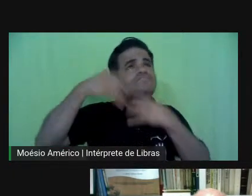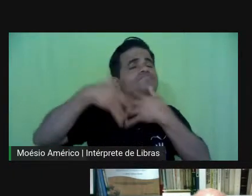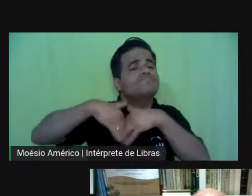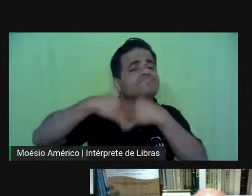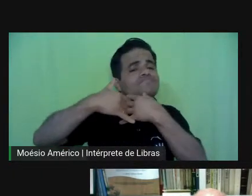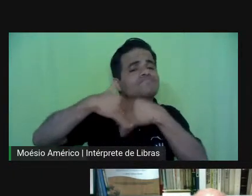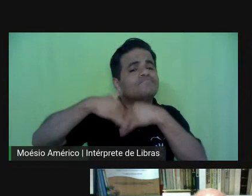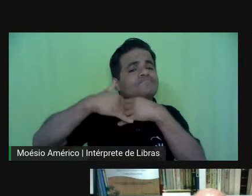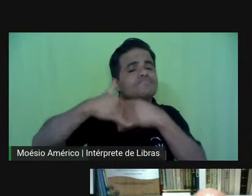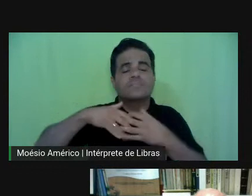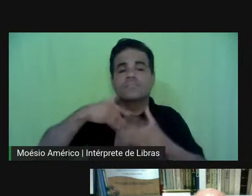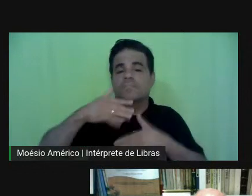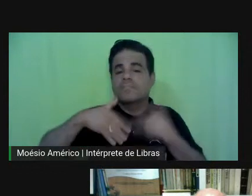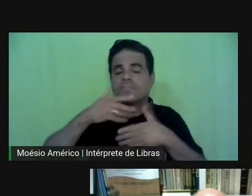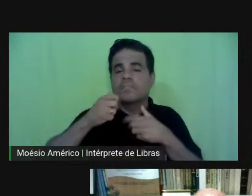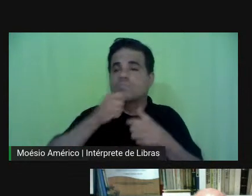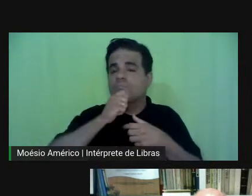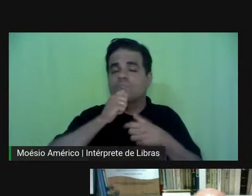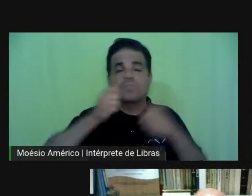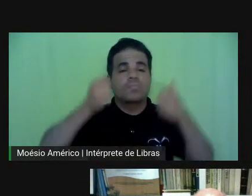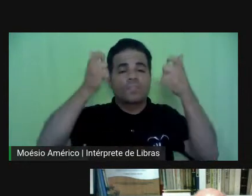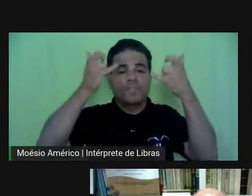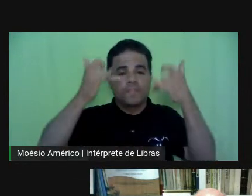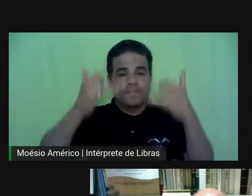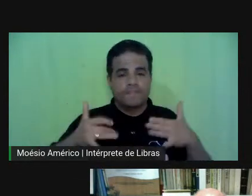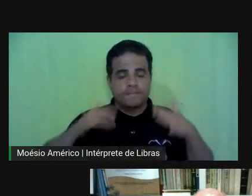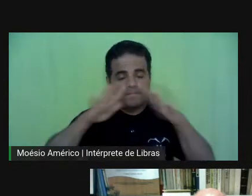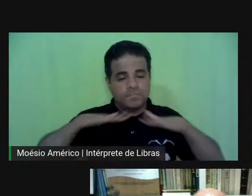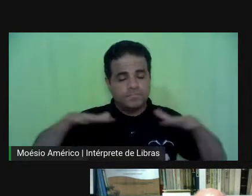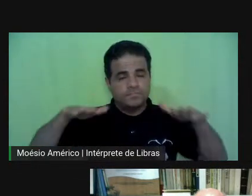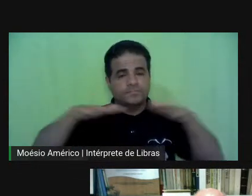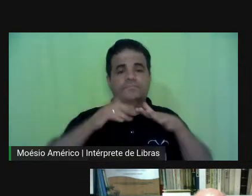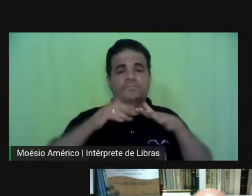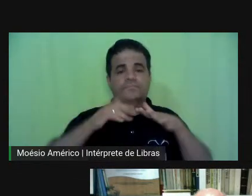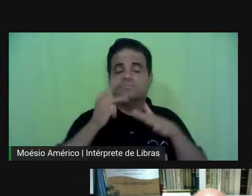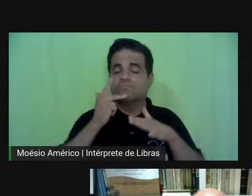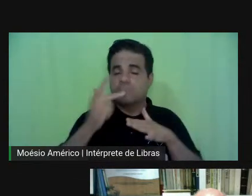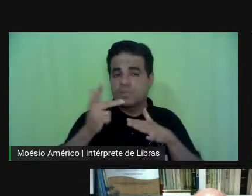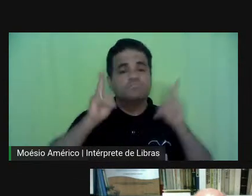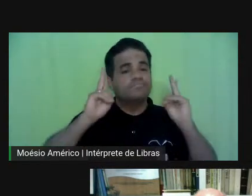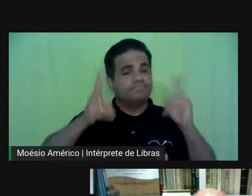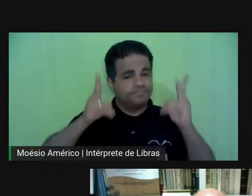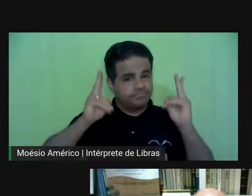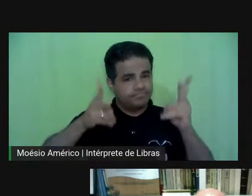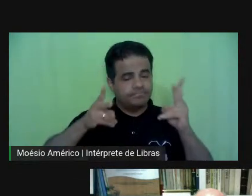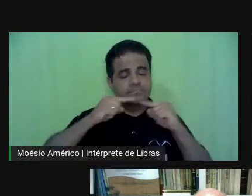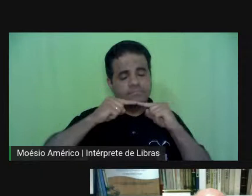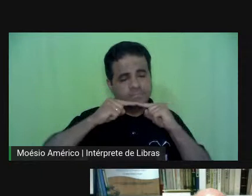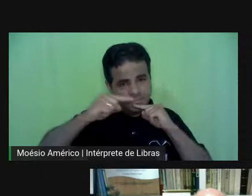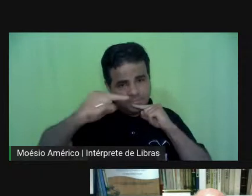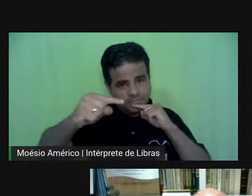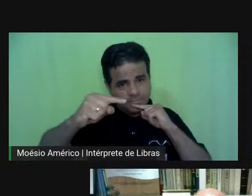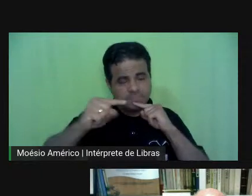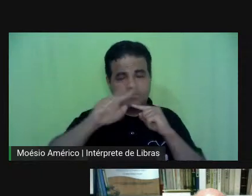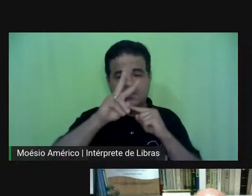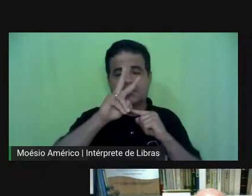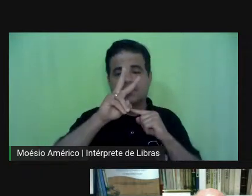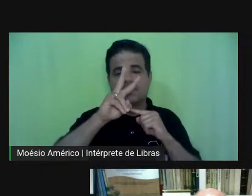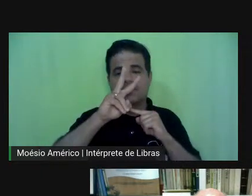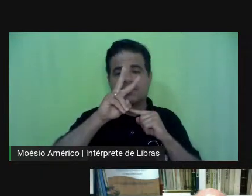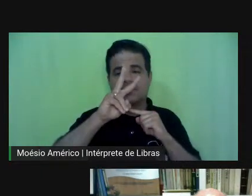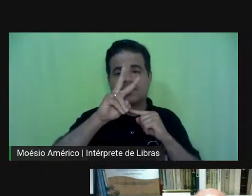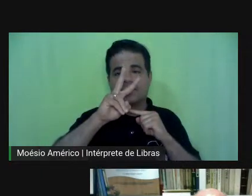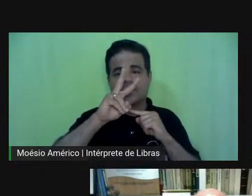o sin explicación sigue siendo el mismo que las niñas del vitral de gris